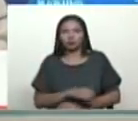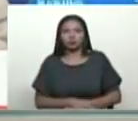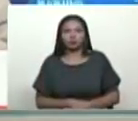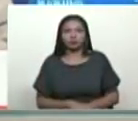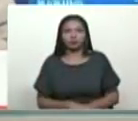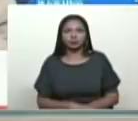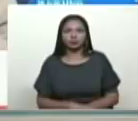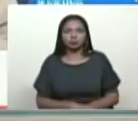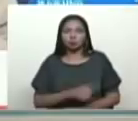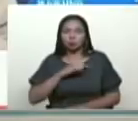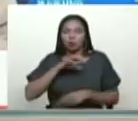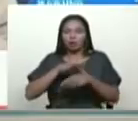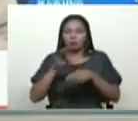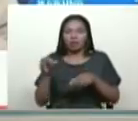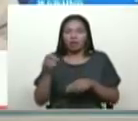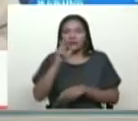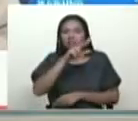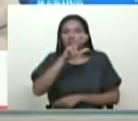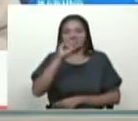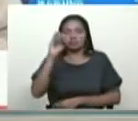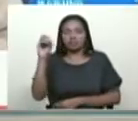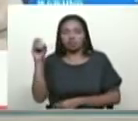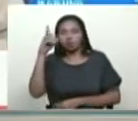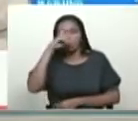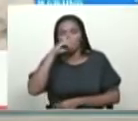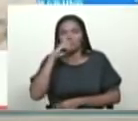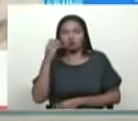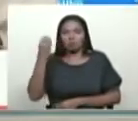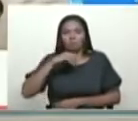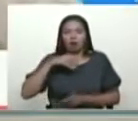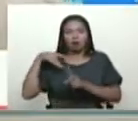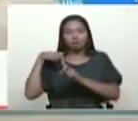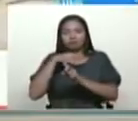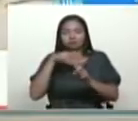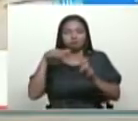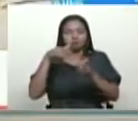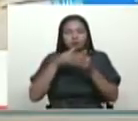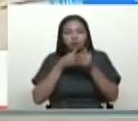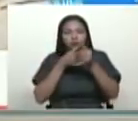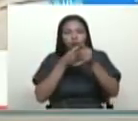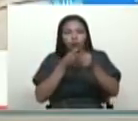¿Es que vamos a dejar 300 años más de dominio del imperio norteamericano?